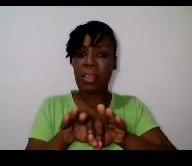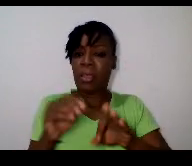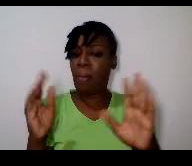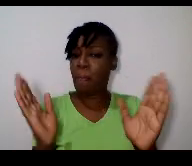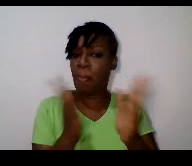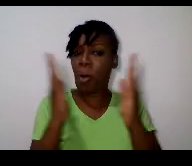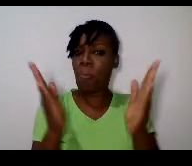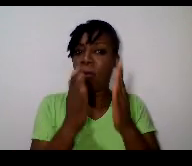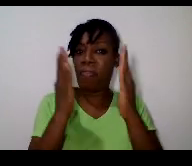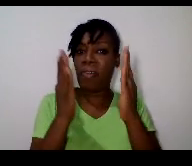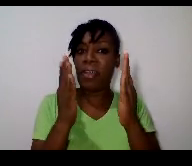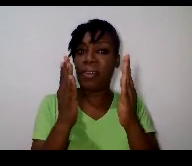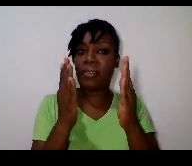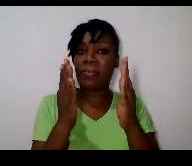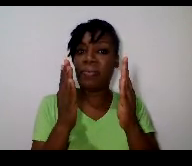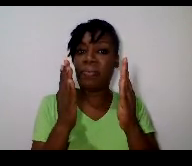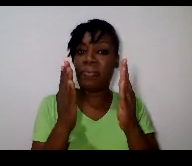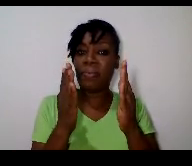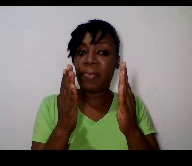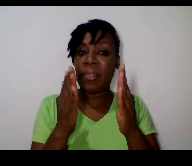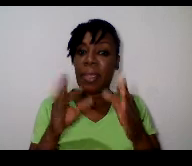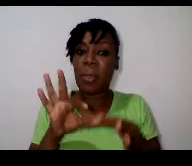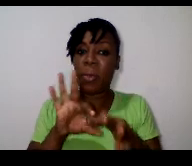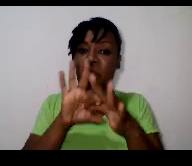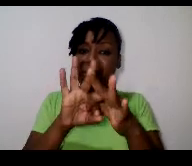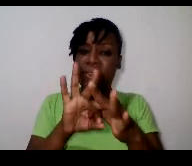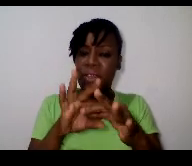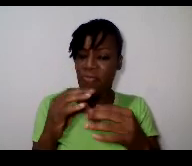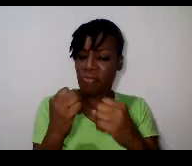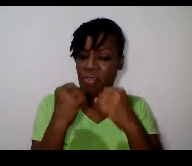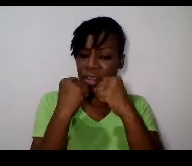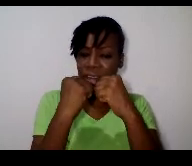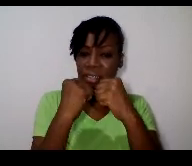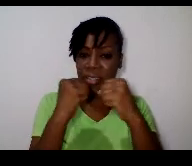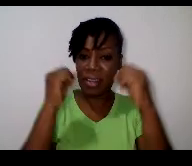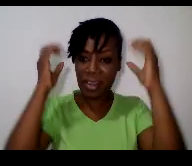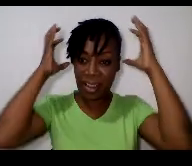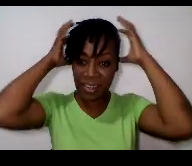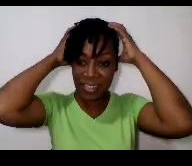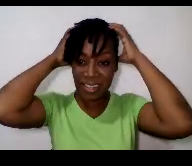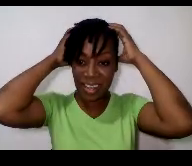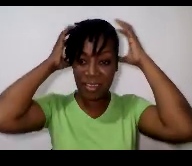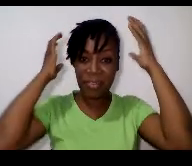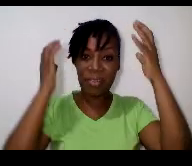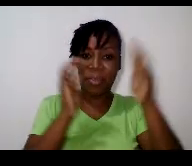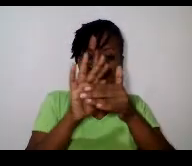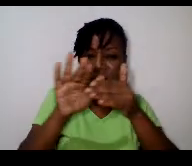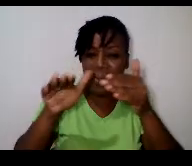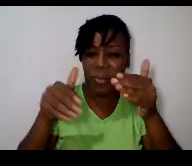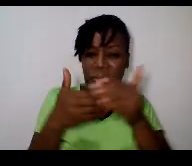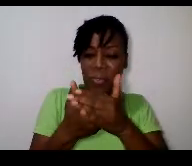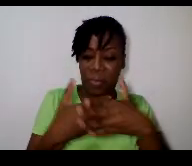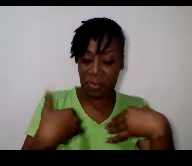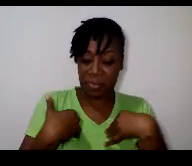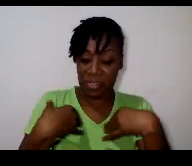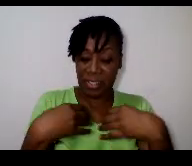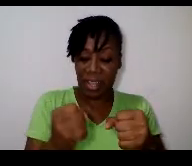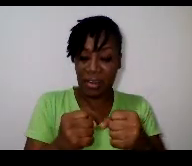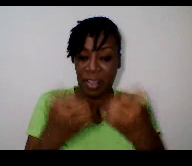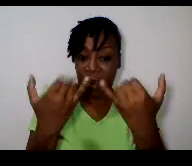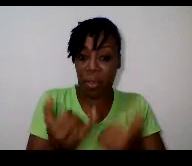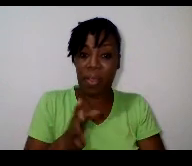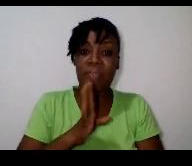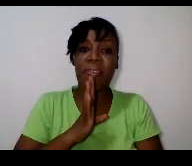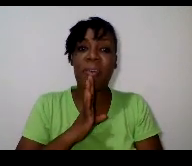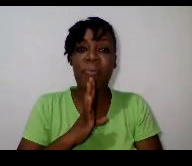conexiones neuronales sanas, fortalecer ese cerebro, fortalecer las cosas sanas que son efectivamente las que estamos hablando en